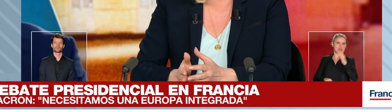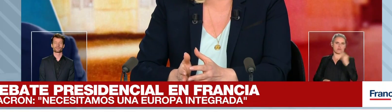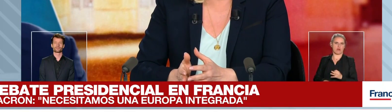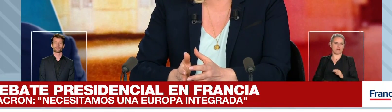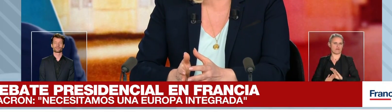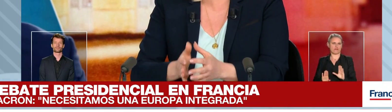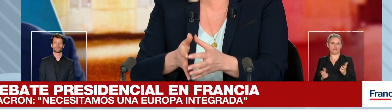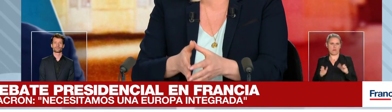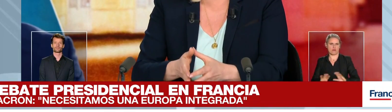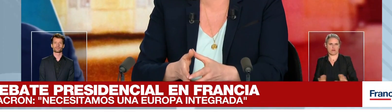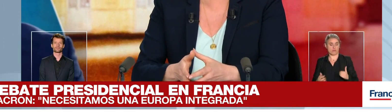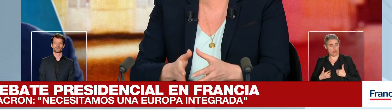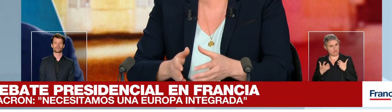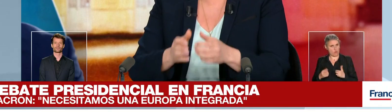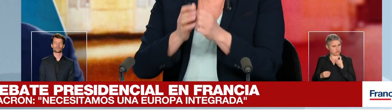y no tomo nada.